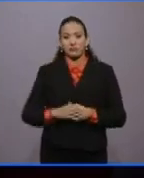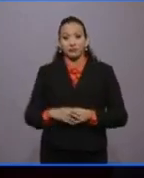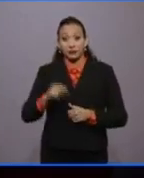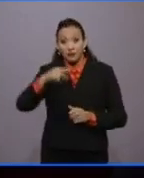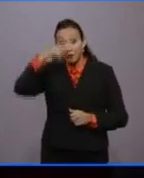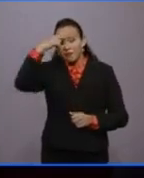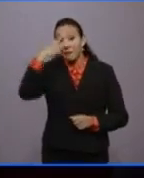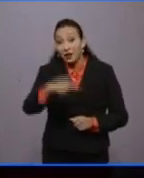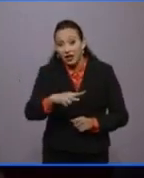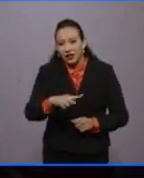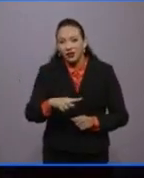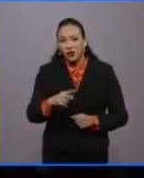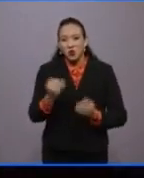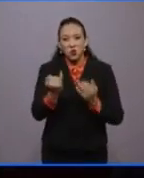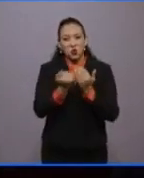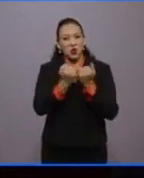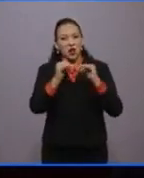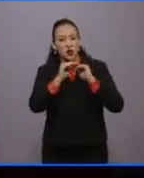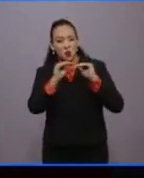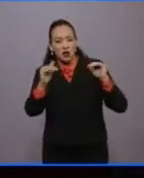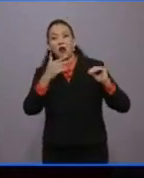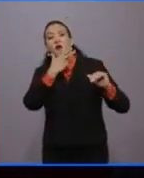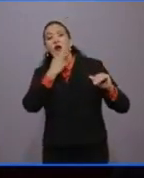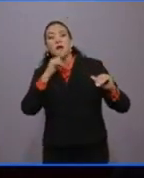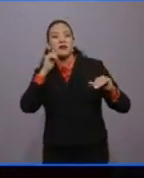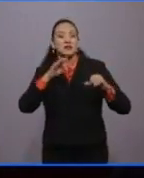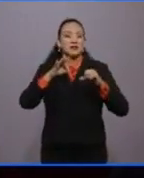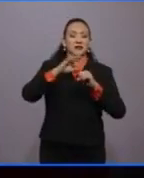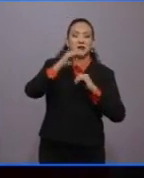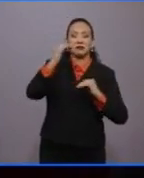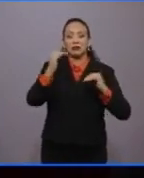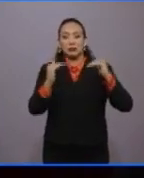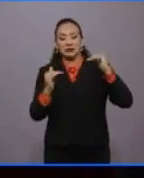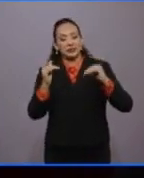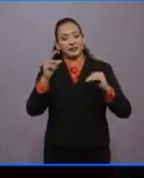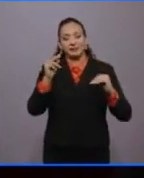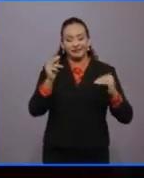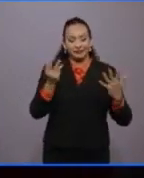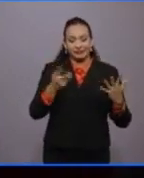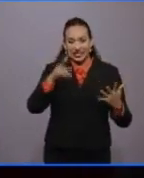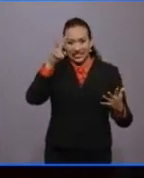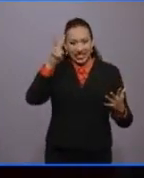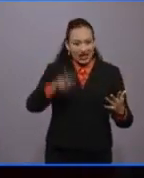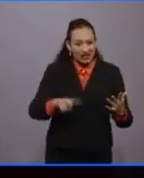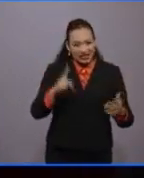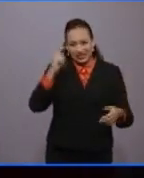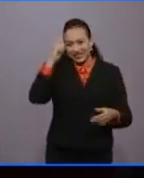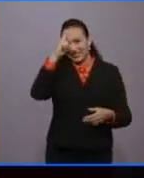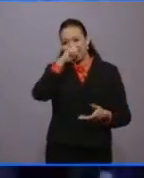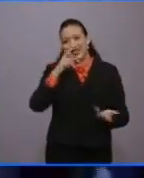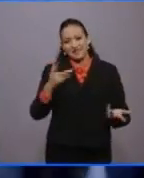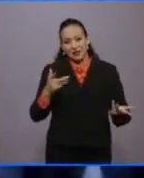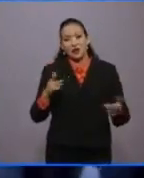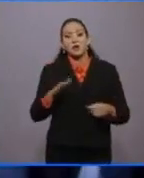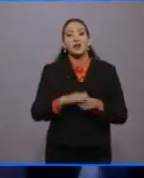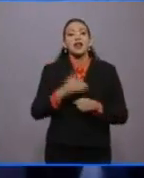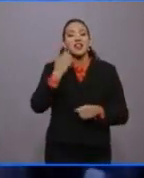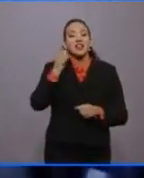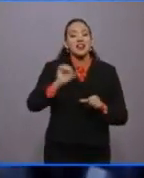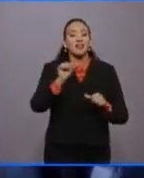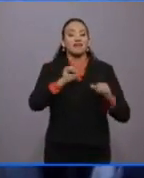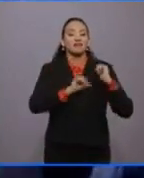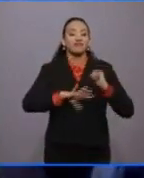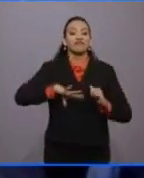En México la democracia se tambalea cuando la verdad es una moneda de cambio en el juego de poder.